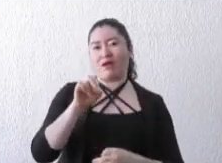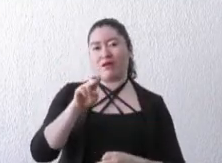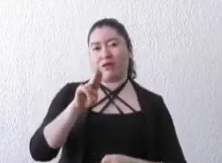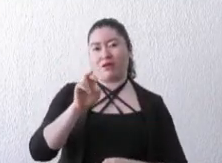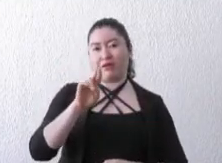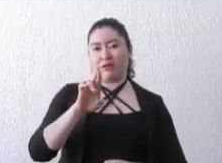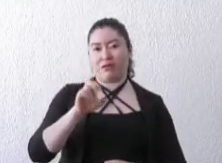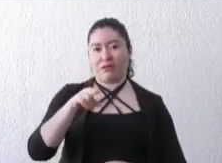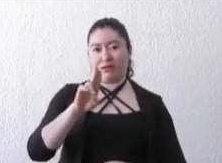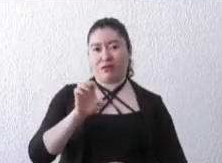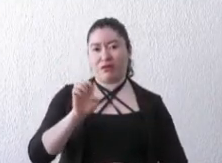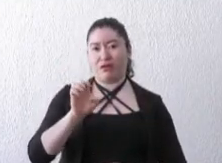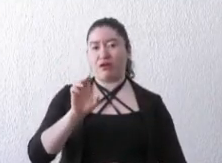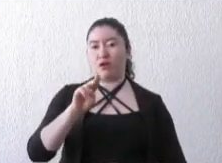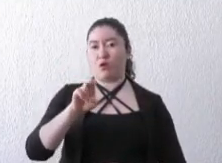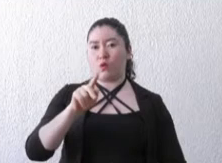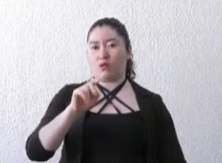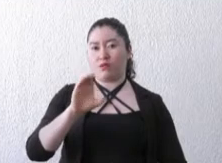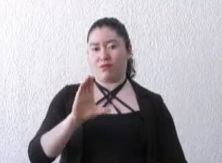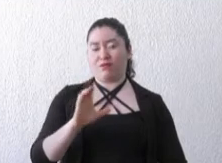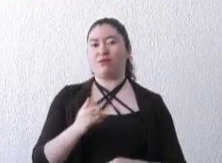de una black box, de